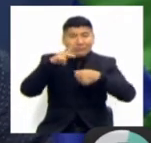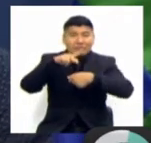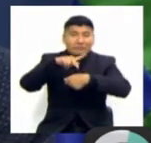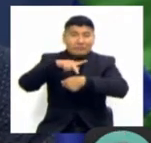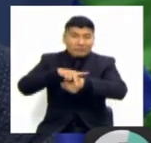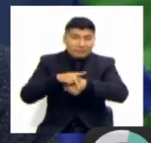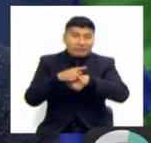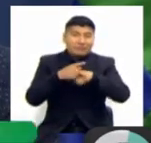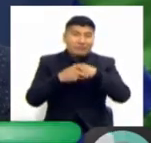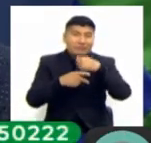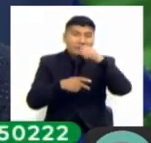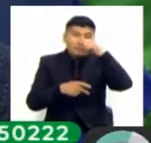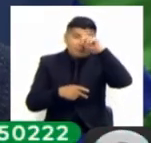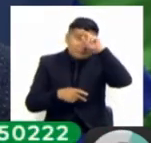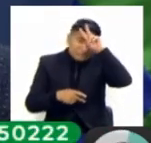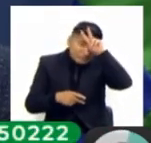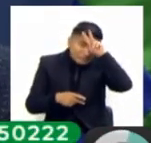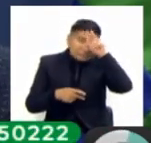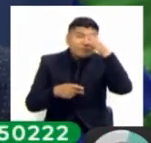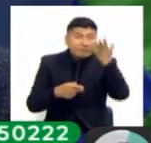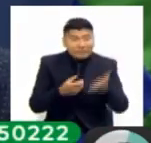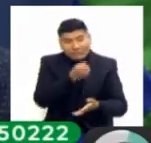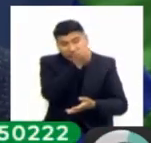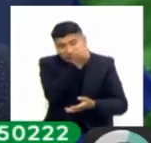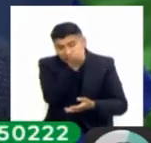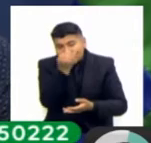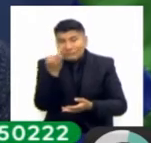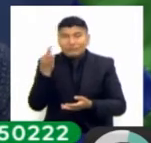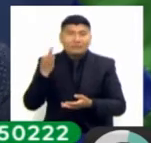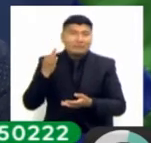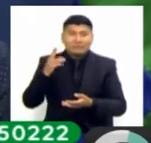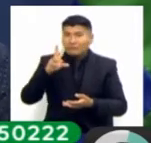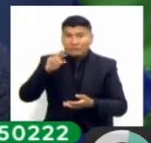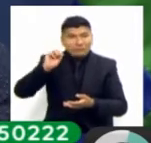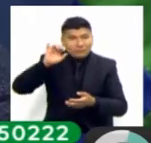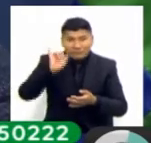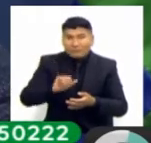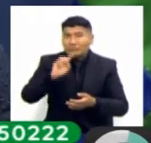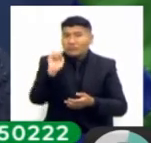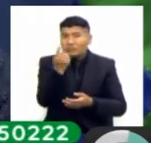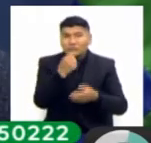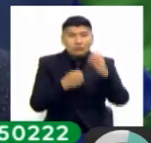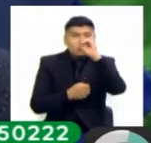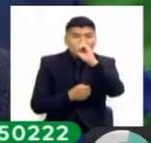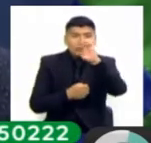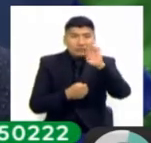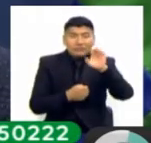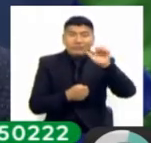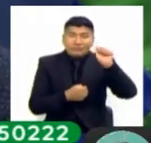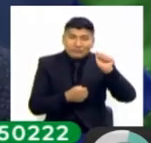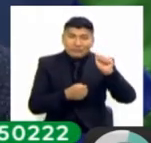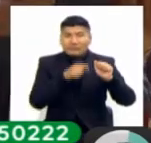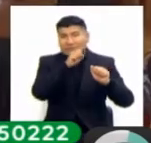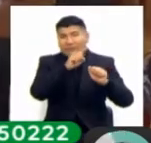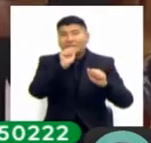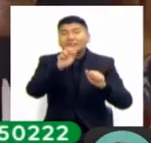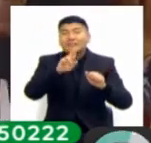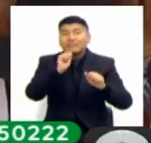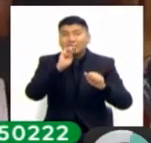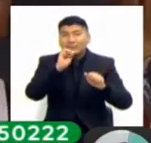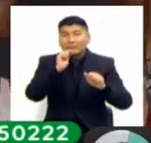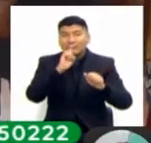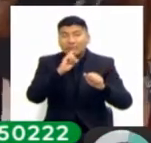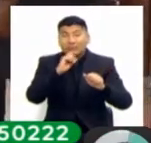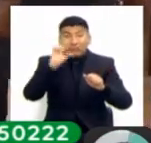probablemente Perú. Hay un amplio abanico. No se queda solamente en la OEA si de pronto sospechan del señor Almagro. El